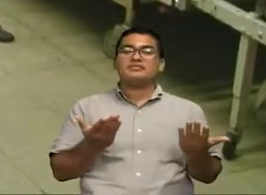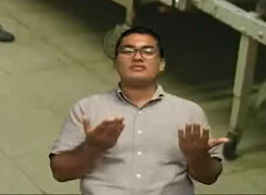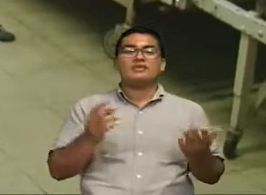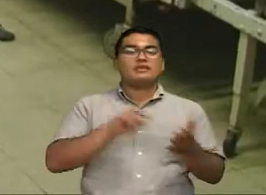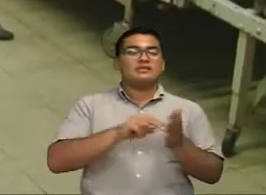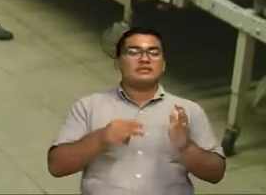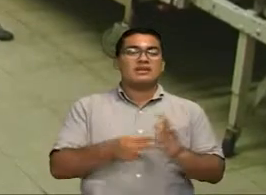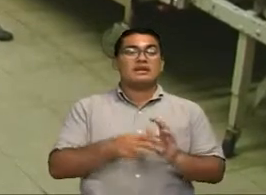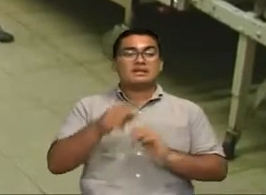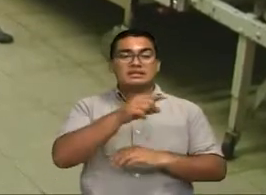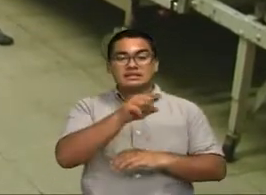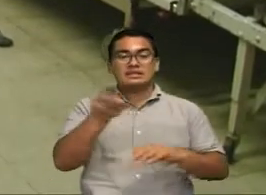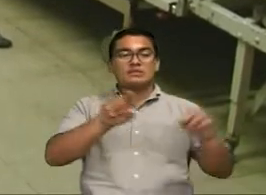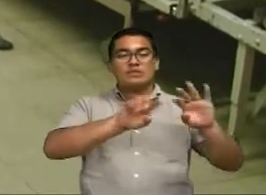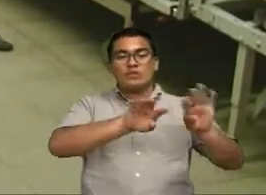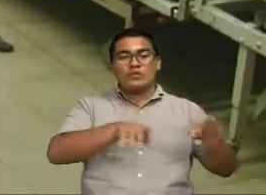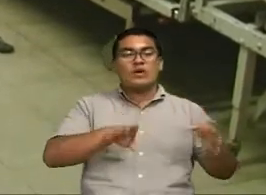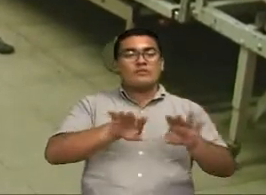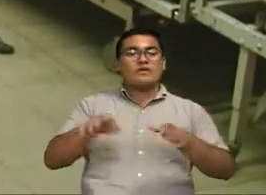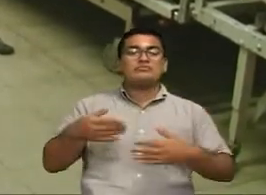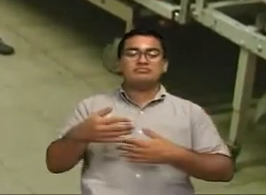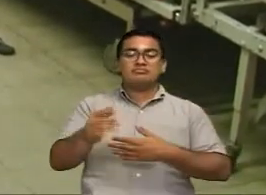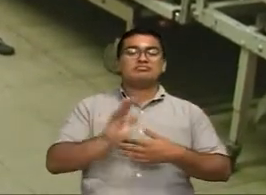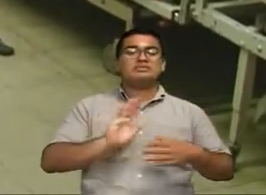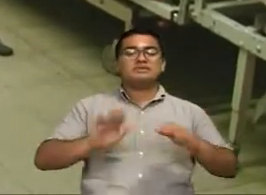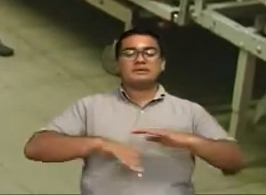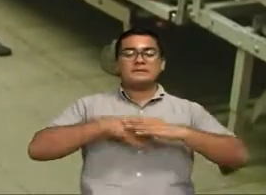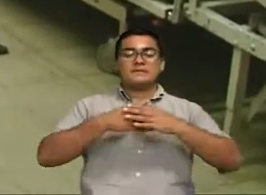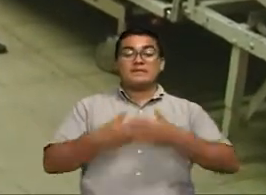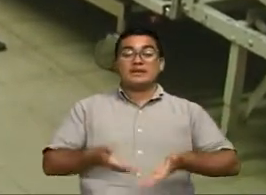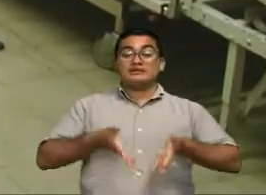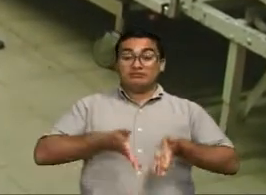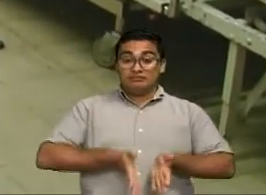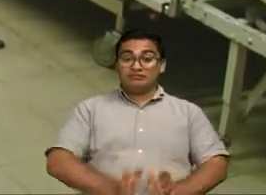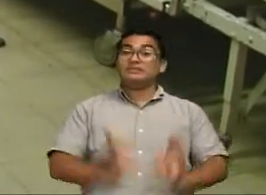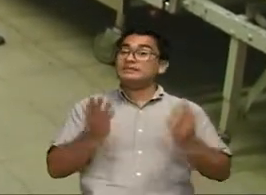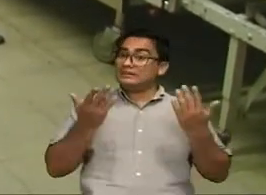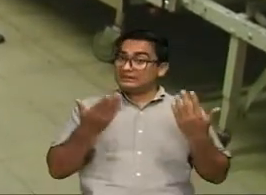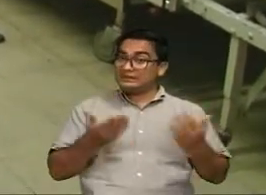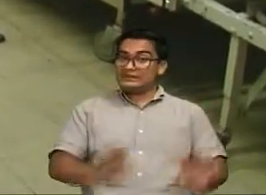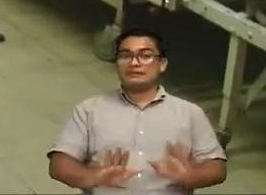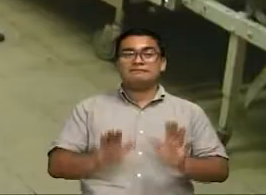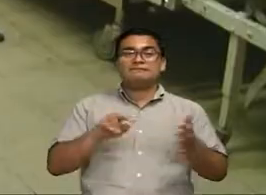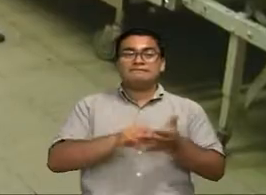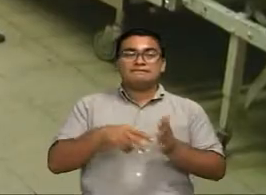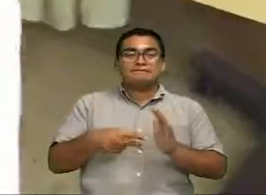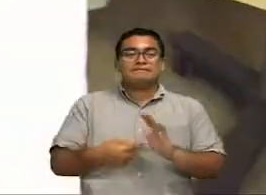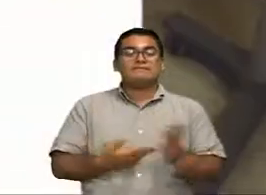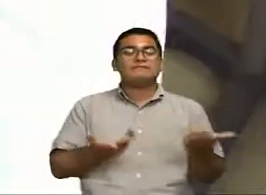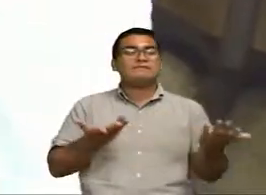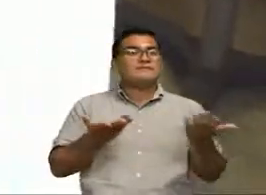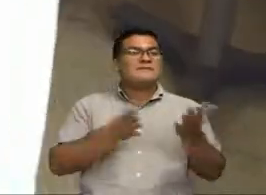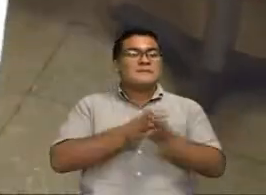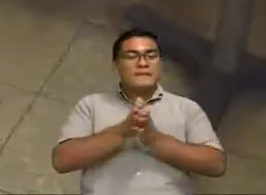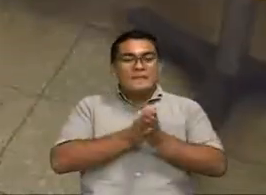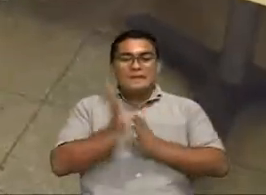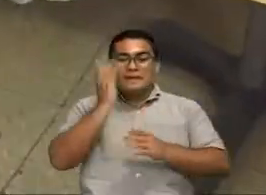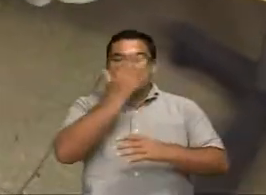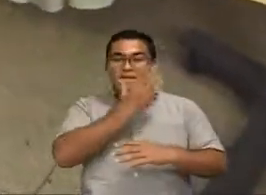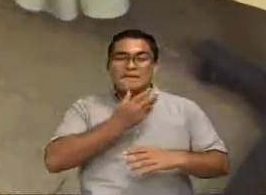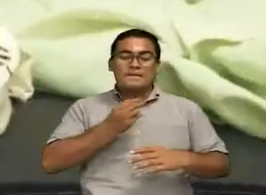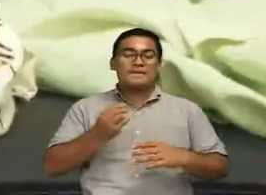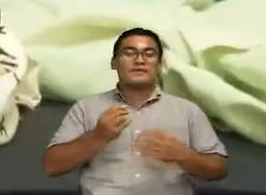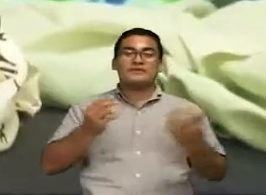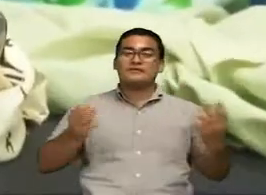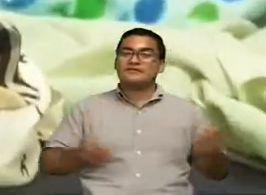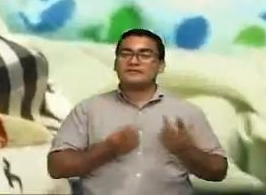mujeres que están pronto a dar a luz y obviamente es el momento más hermoso, más lindo que pueda vivir